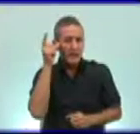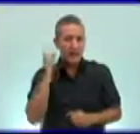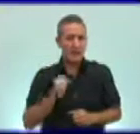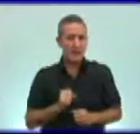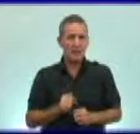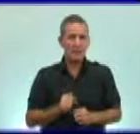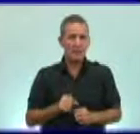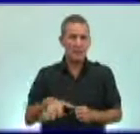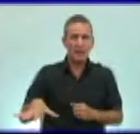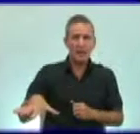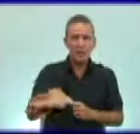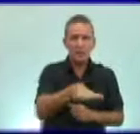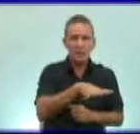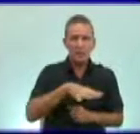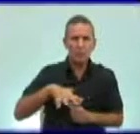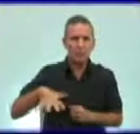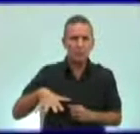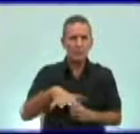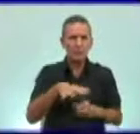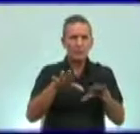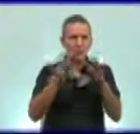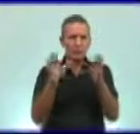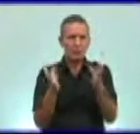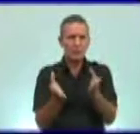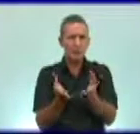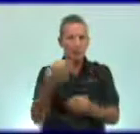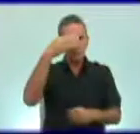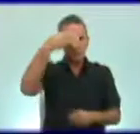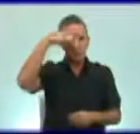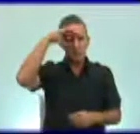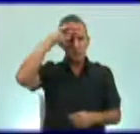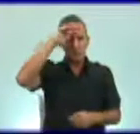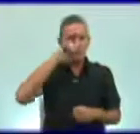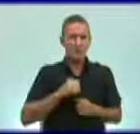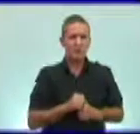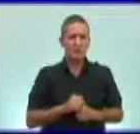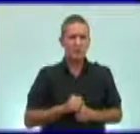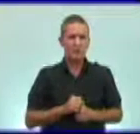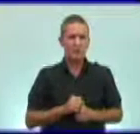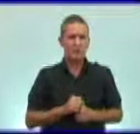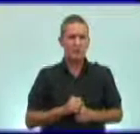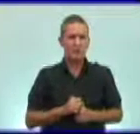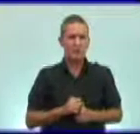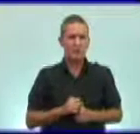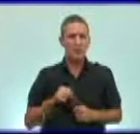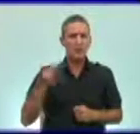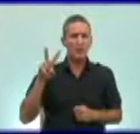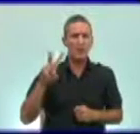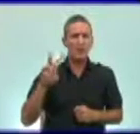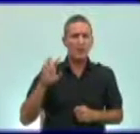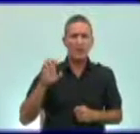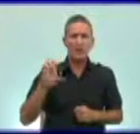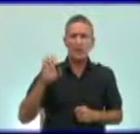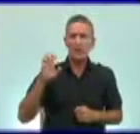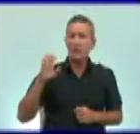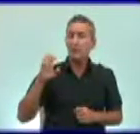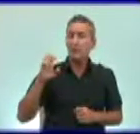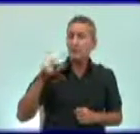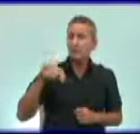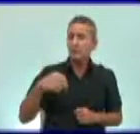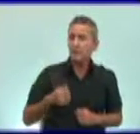del mundo y Cuba, y en el cual lo bolivariano, el ideal de Simón Bolívar sigue estando de